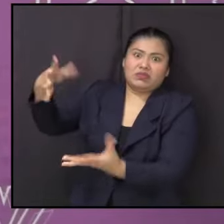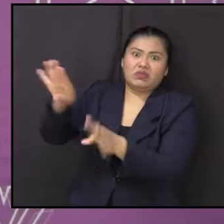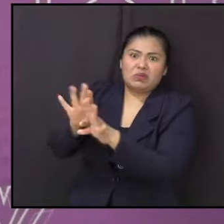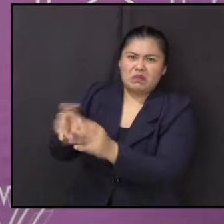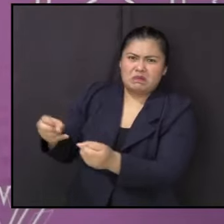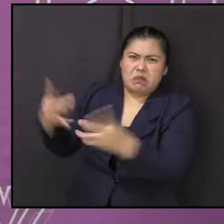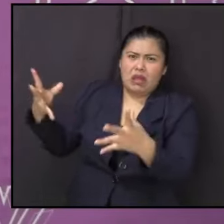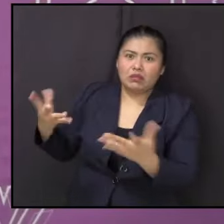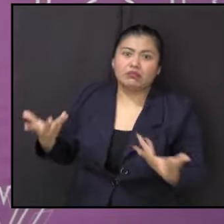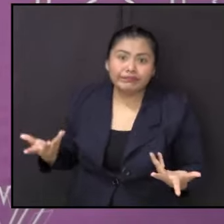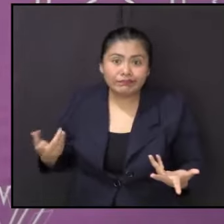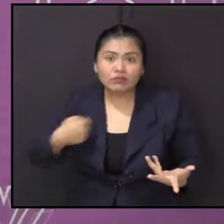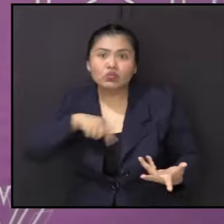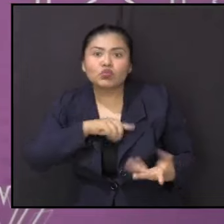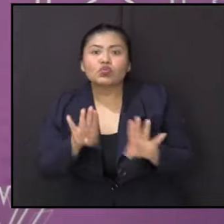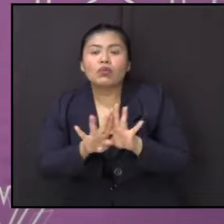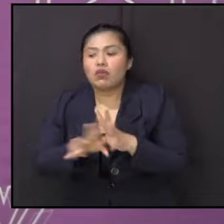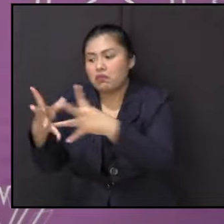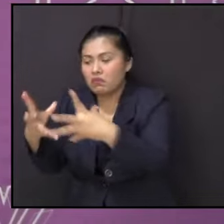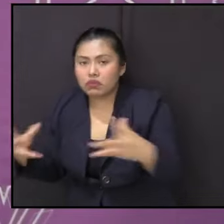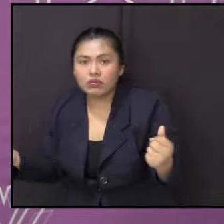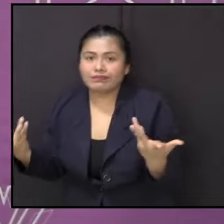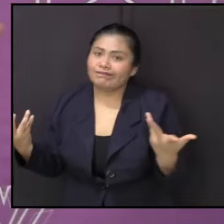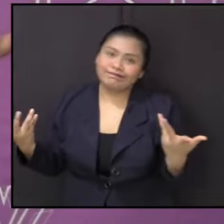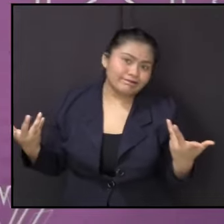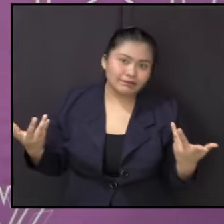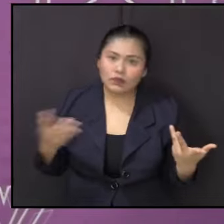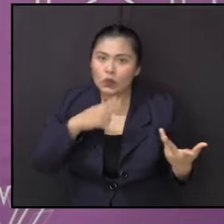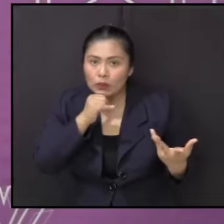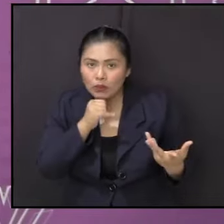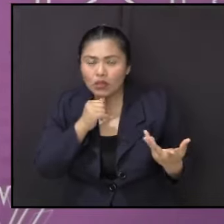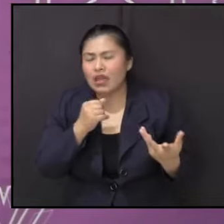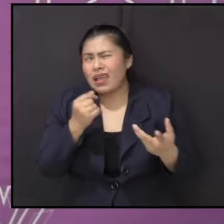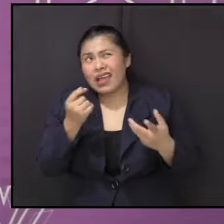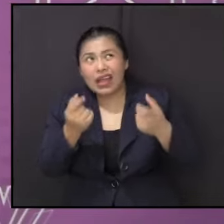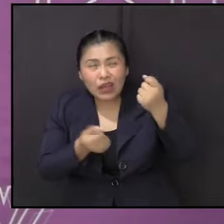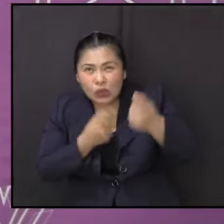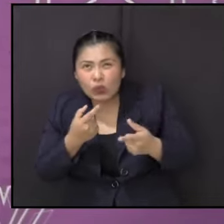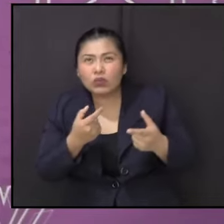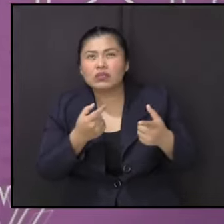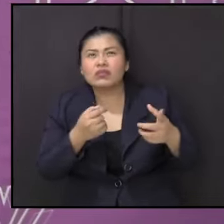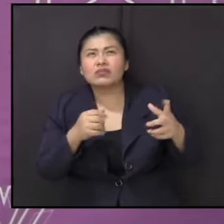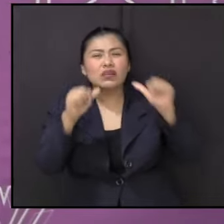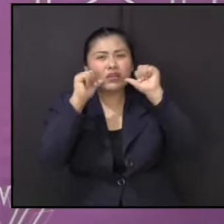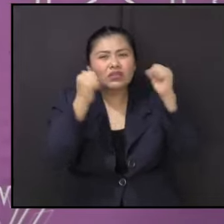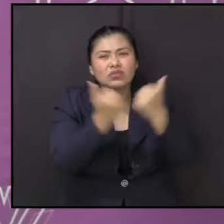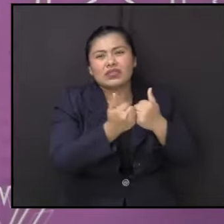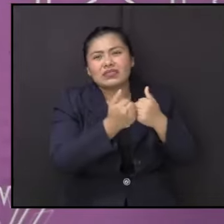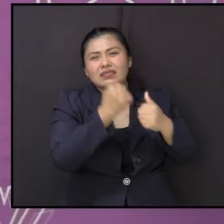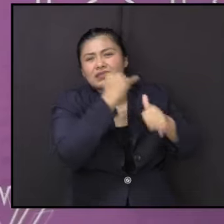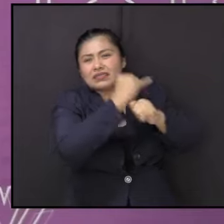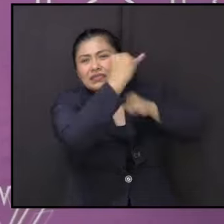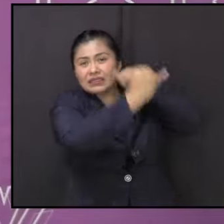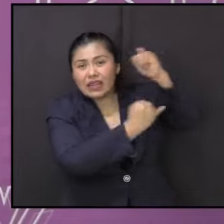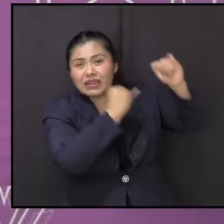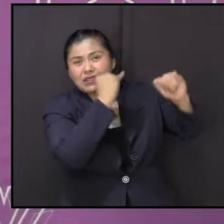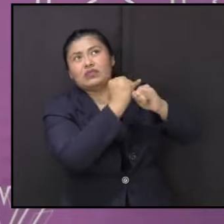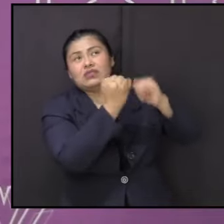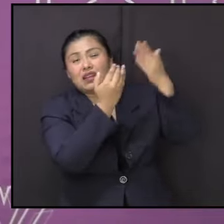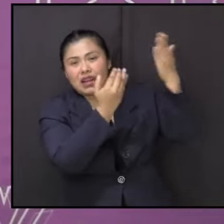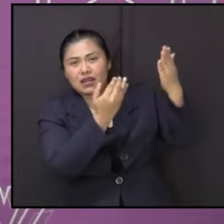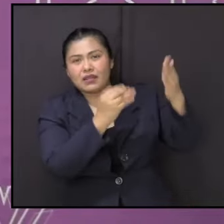elimina el problema. Hay organismos internacionales que por temas legales no puedo en este momento mencionarlos, pero con mucho gusto